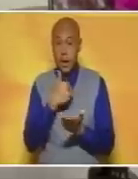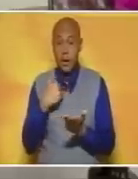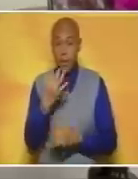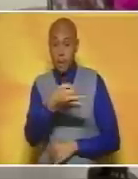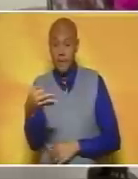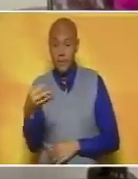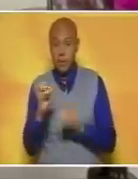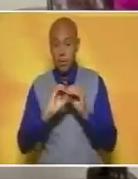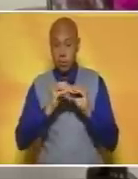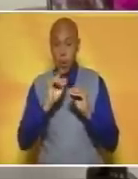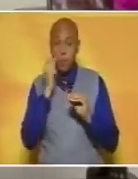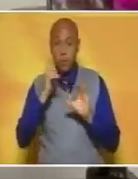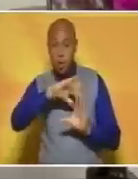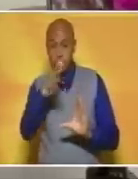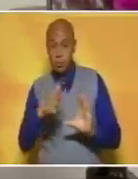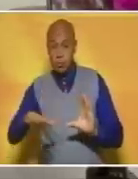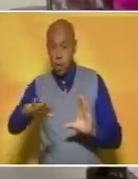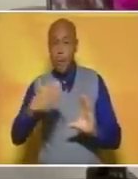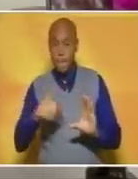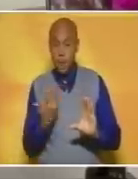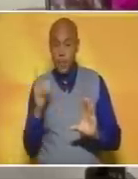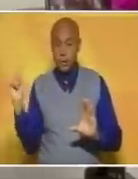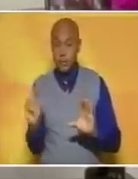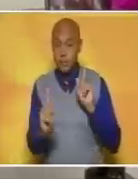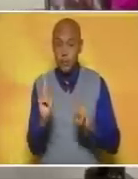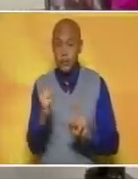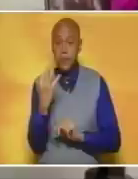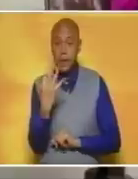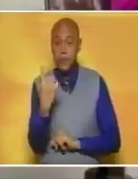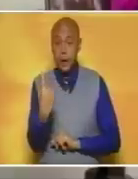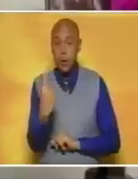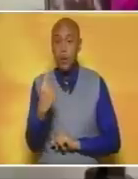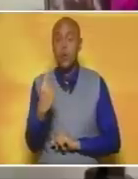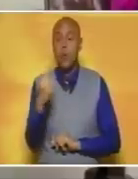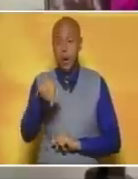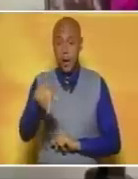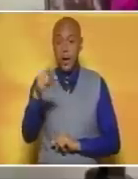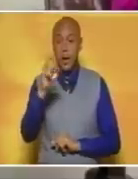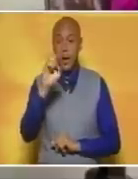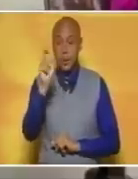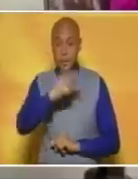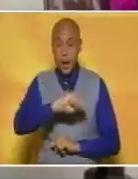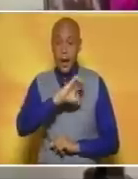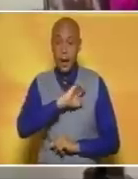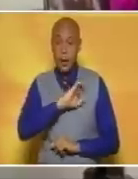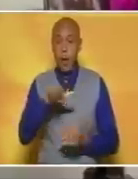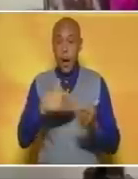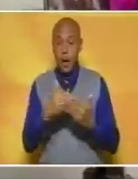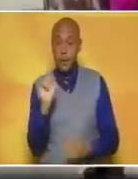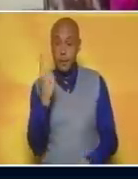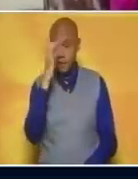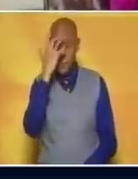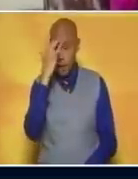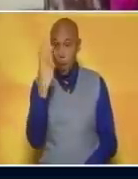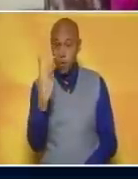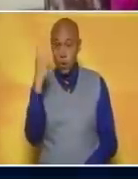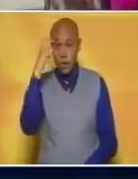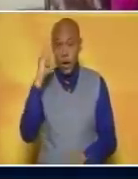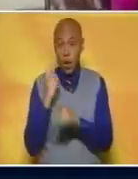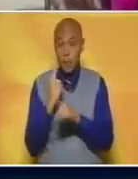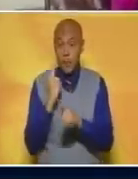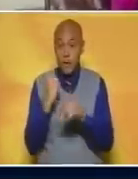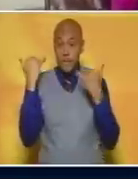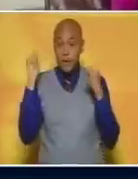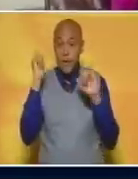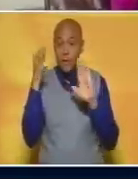extraordinaria y que todos ustedes puedan disfrutarla el 31 de este mes y 1 de febrero, 2 días de